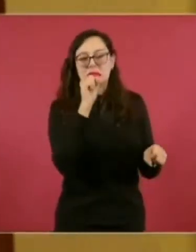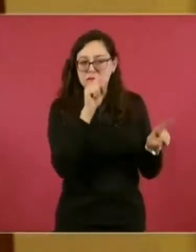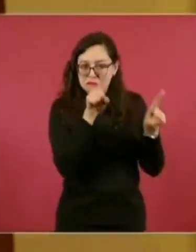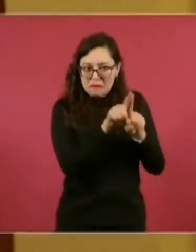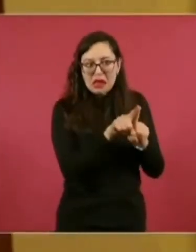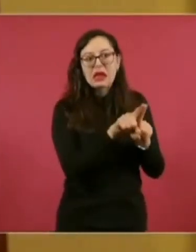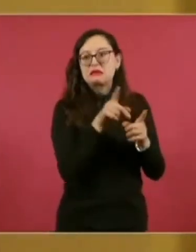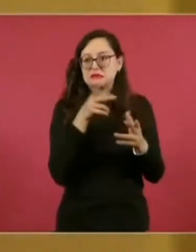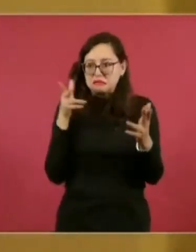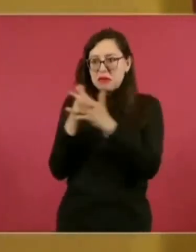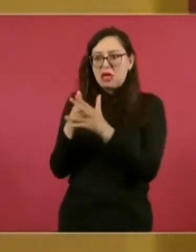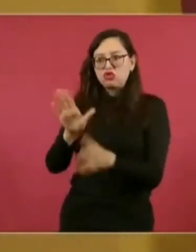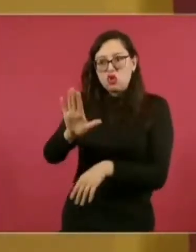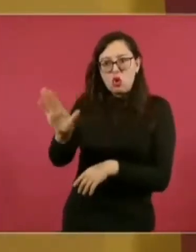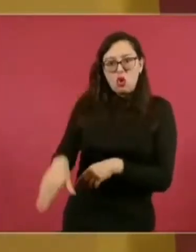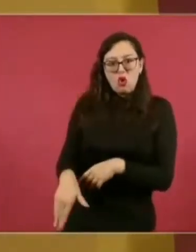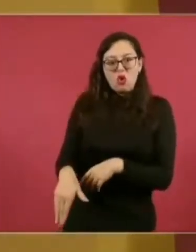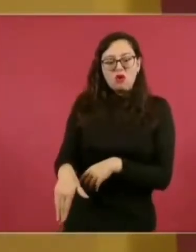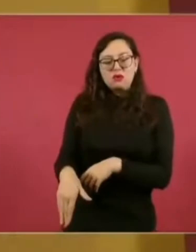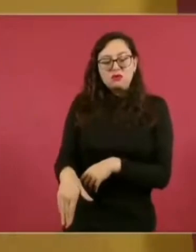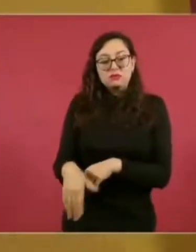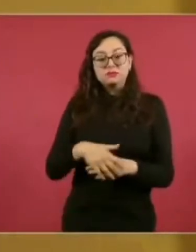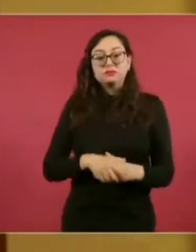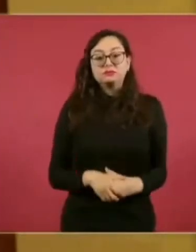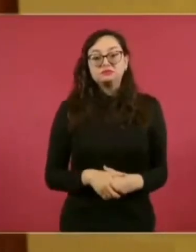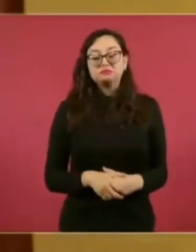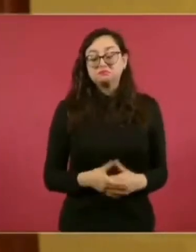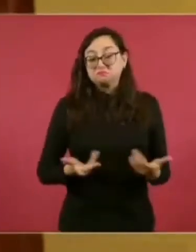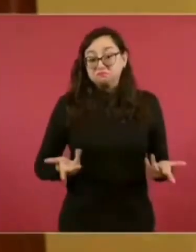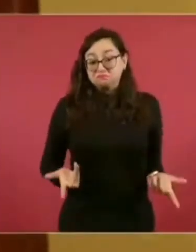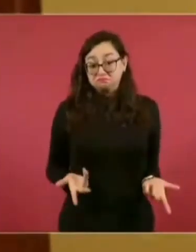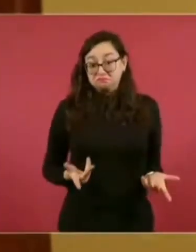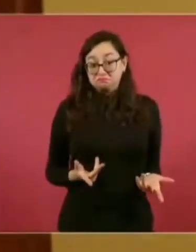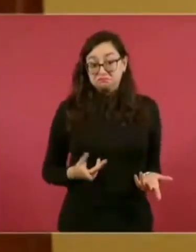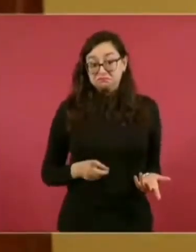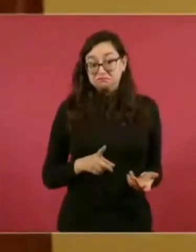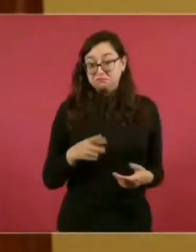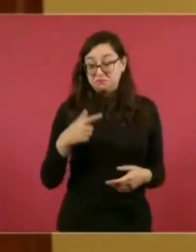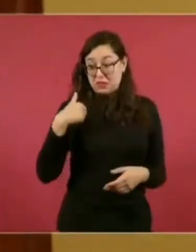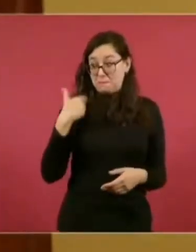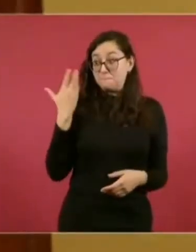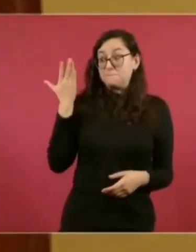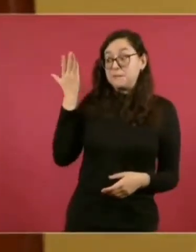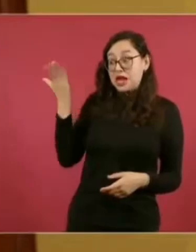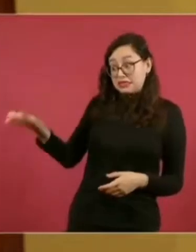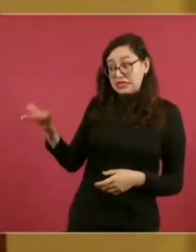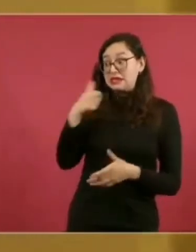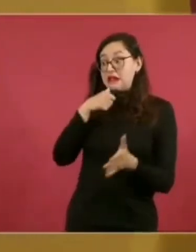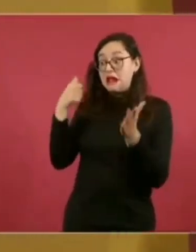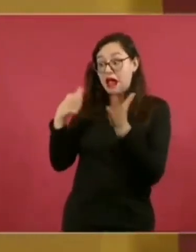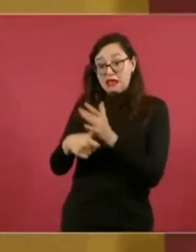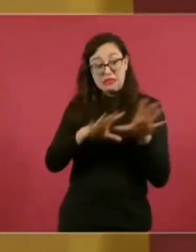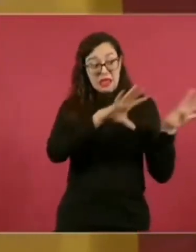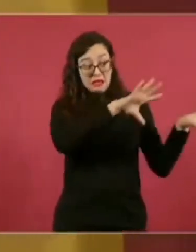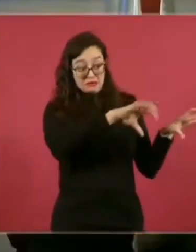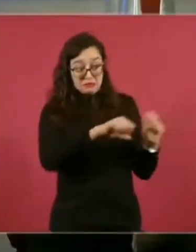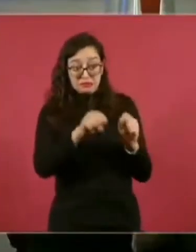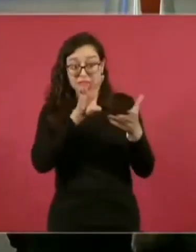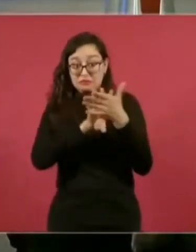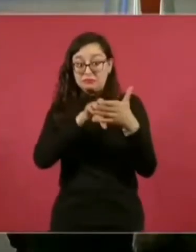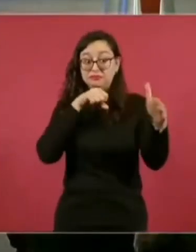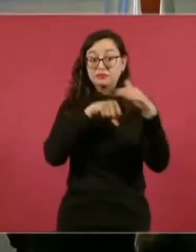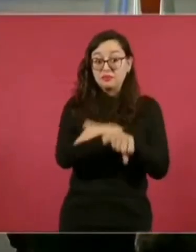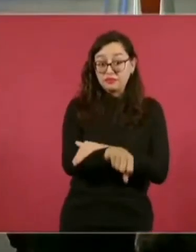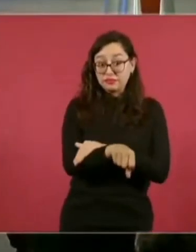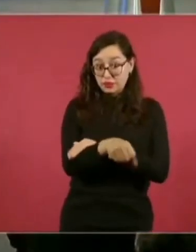responsabilidad. Para el 5 de enero, o sea, un día después el juez quinto del Distrito de